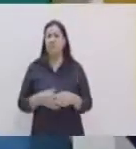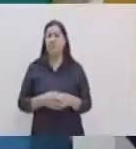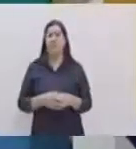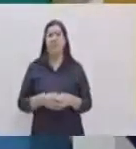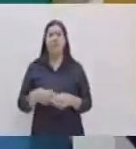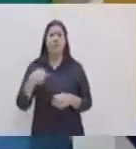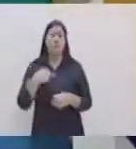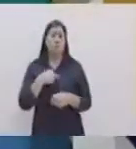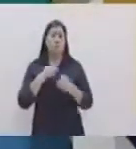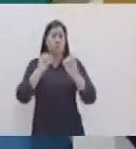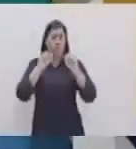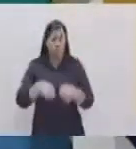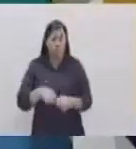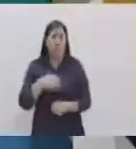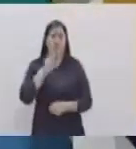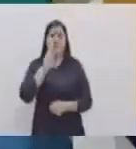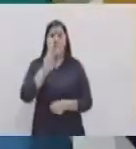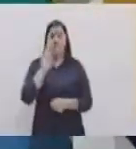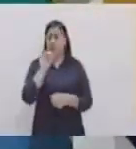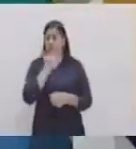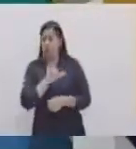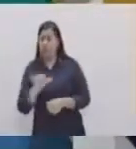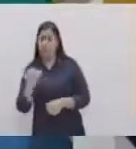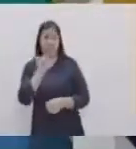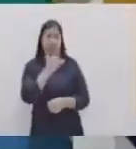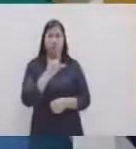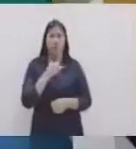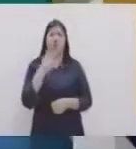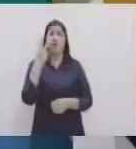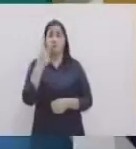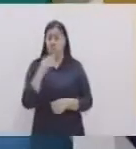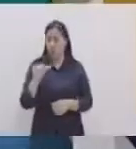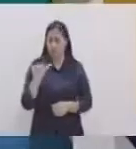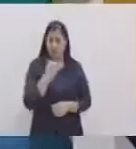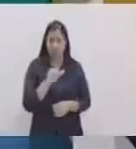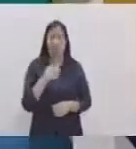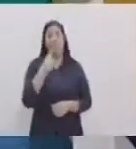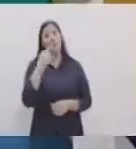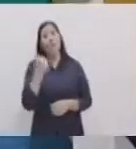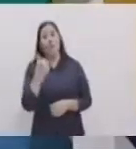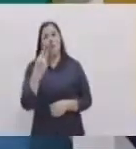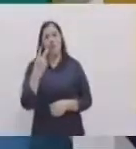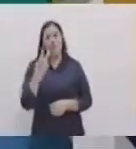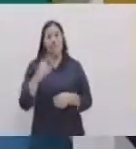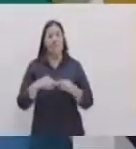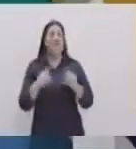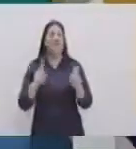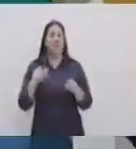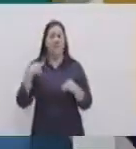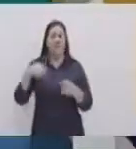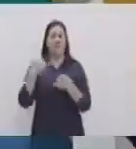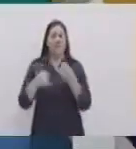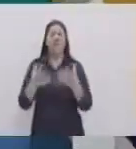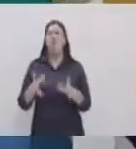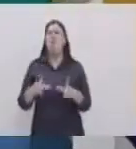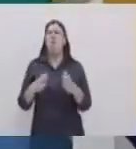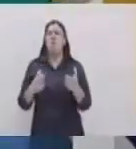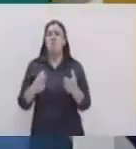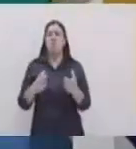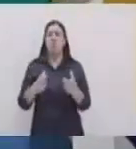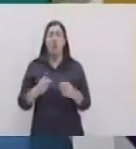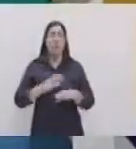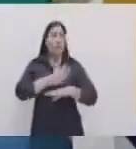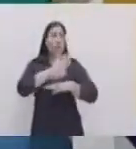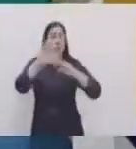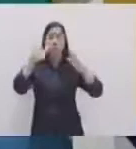dan cuenta acá? Logramos tres iguales. Acá dos iguales y uno diferente, y la idea de este último es lograr uno que